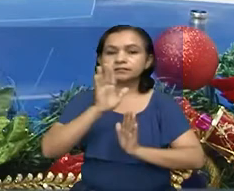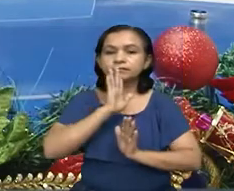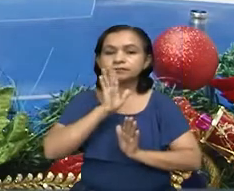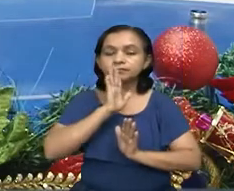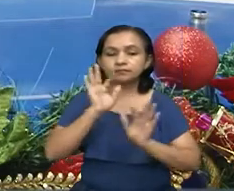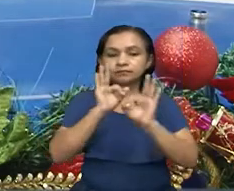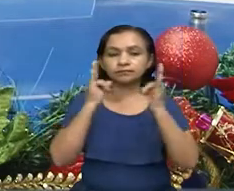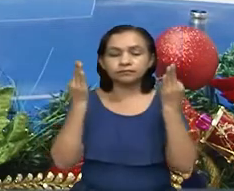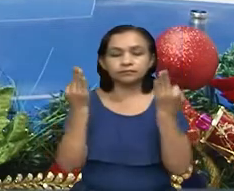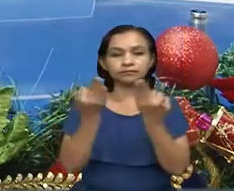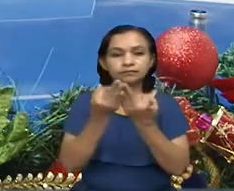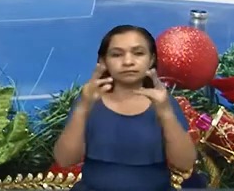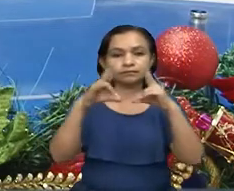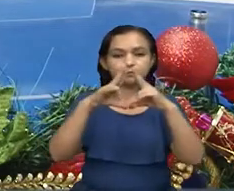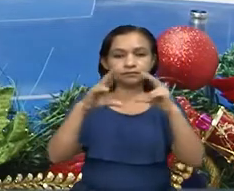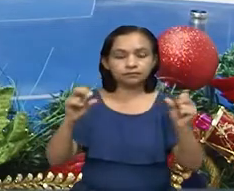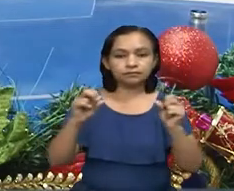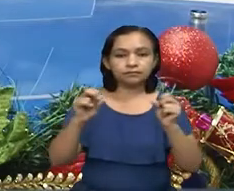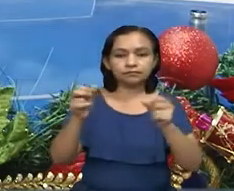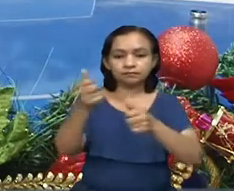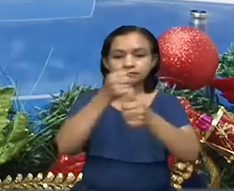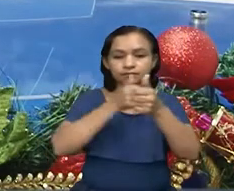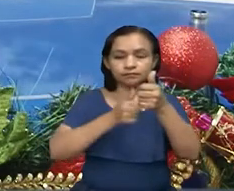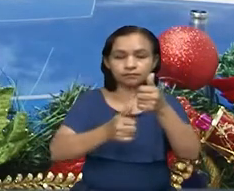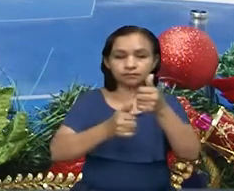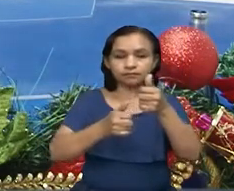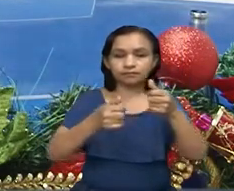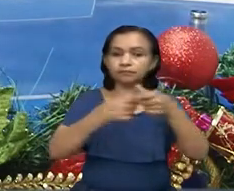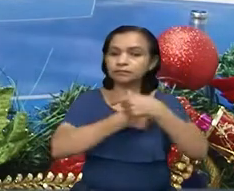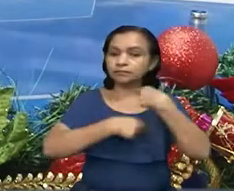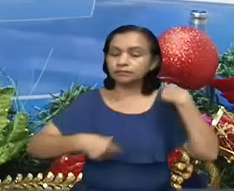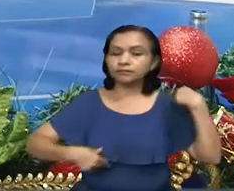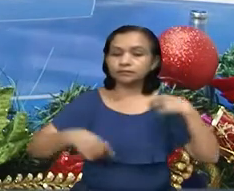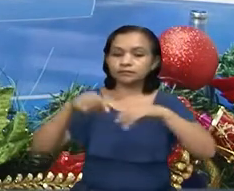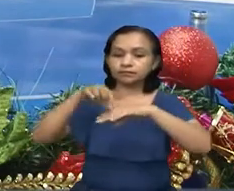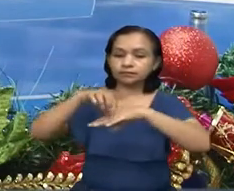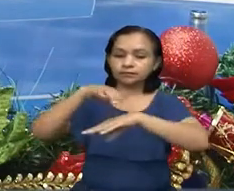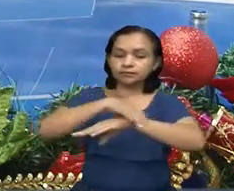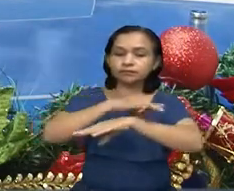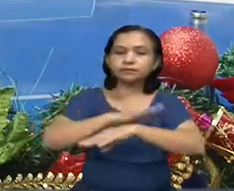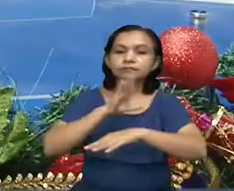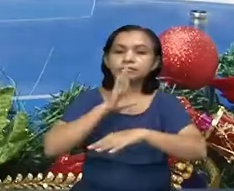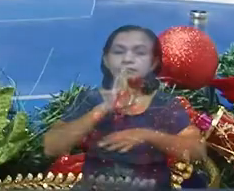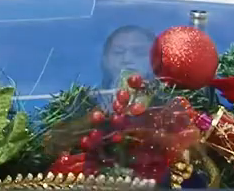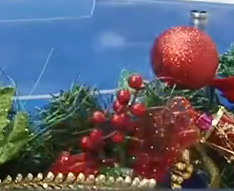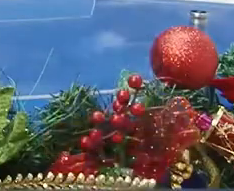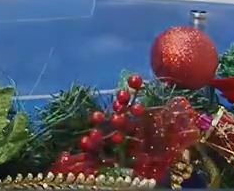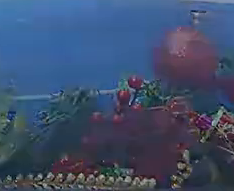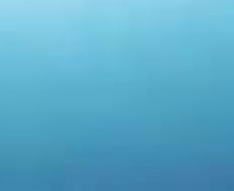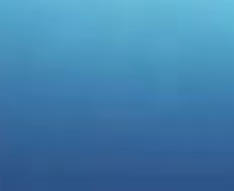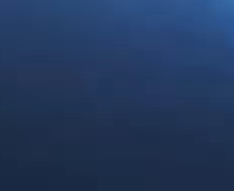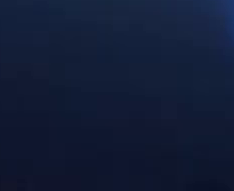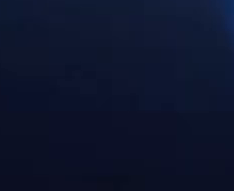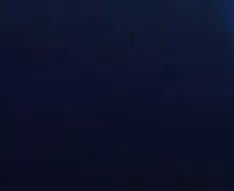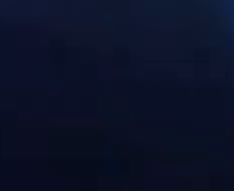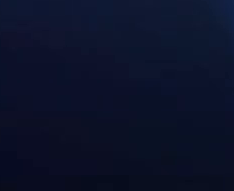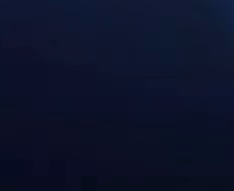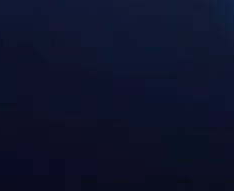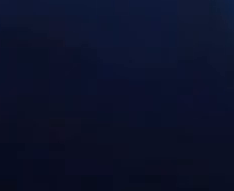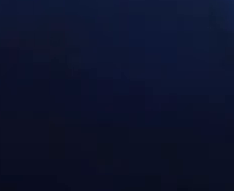las familias nicaragüenses por parte de la vicepresidenta Rosario Murillo. Escuchemos sus declaraciones.